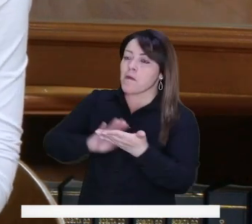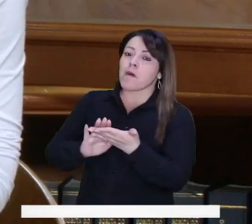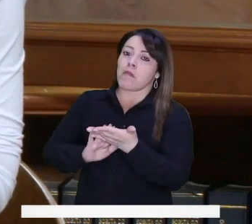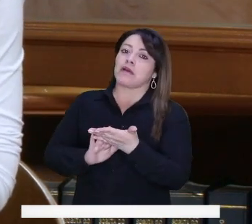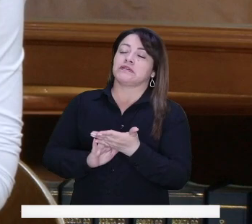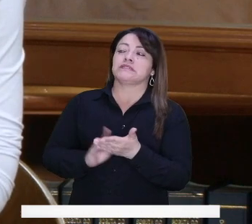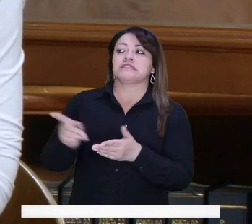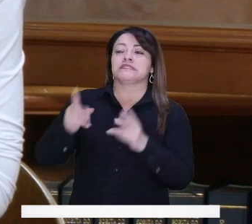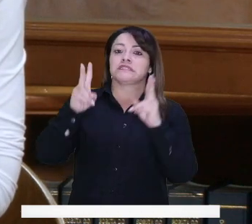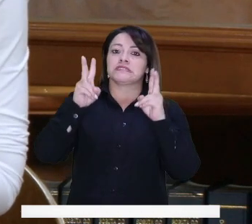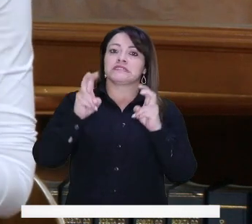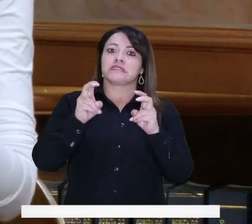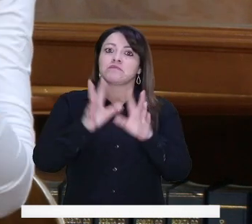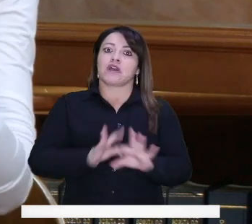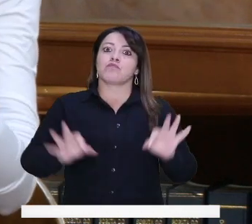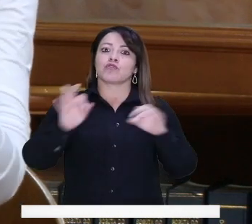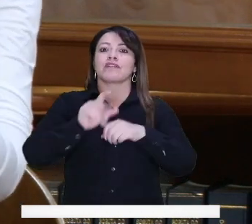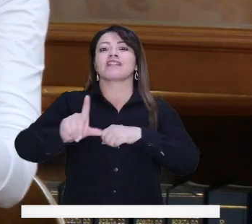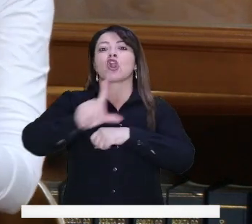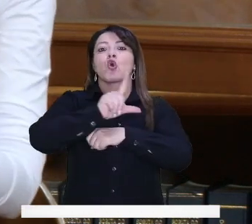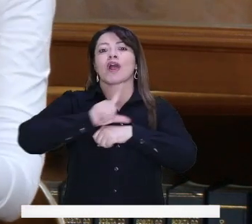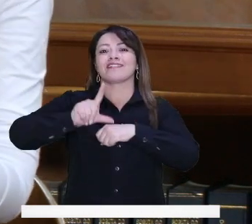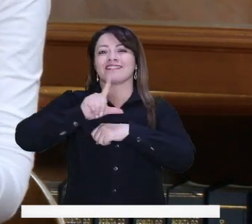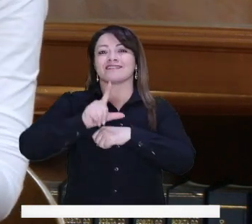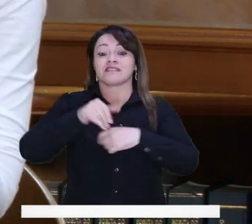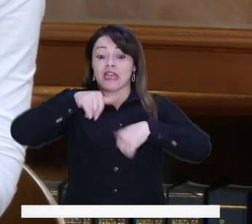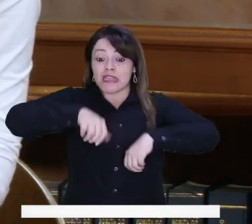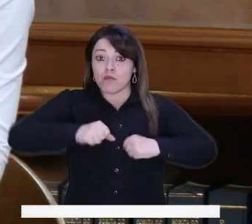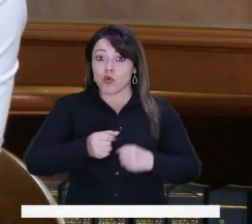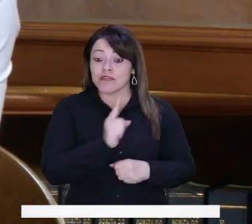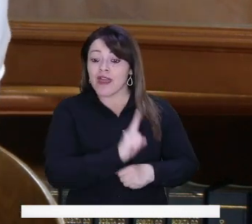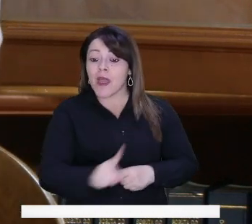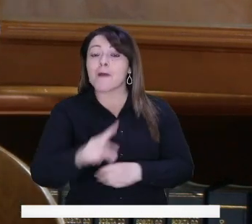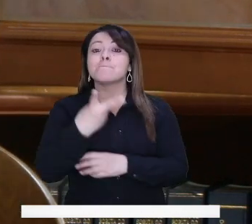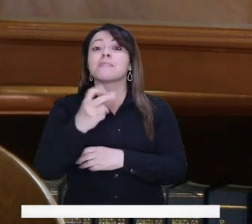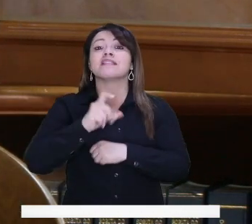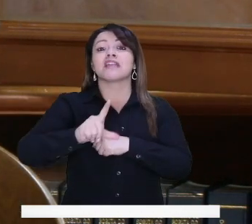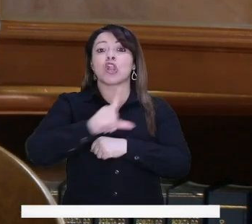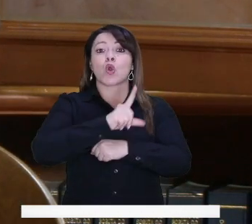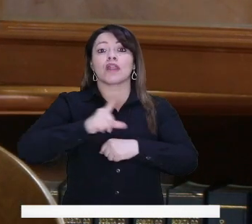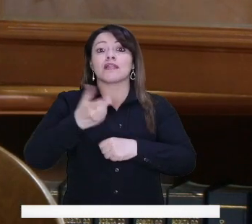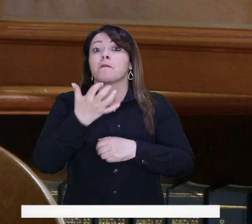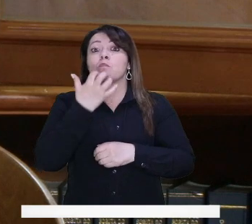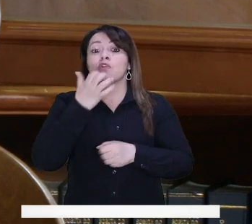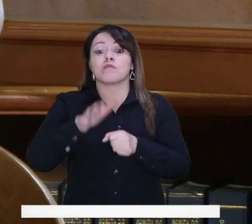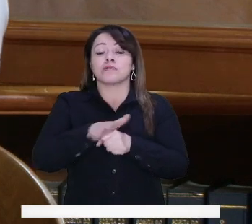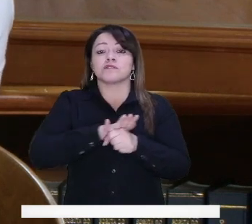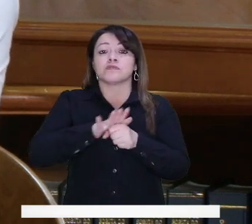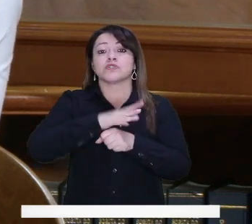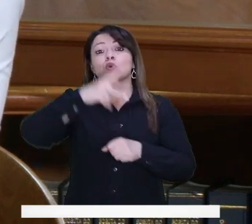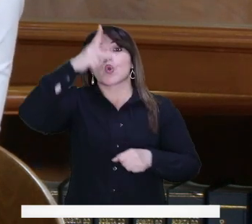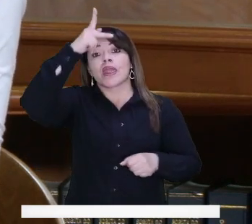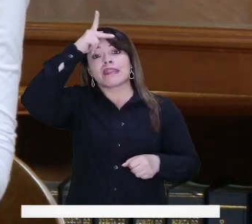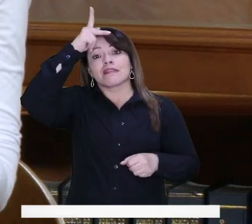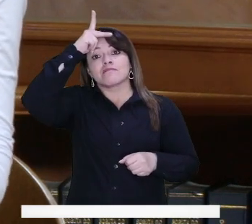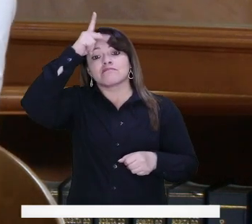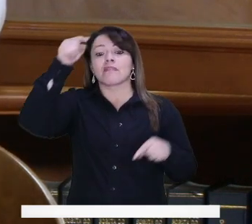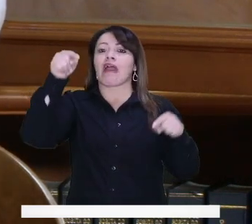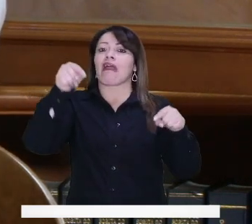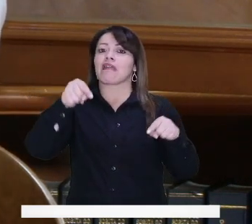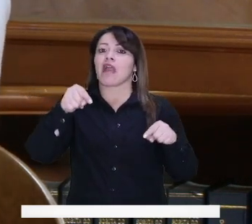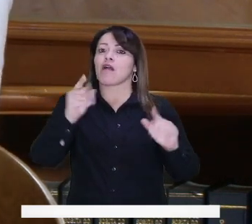usted, concejal, un tema muy importante y es el de las localidades. Nombraba lo que estaba pasando en Kennedy y me preguntaba, concejal, ¿existe como tal